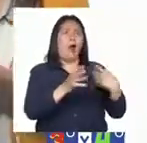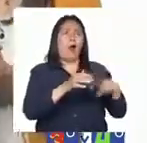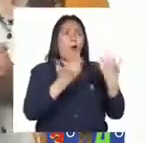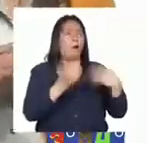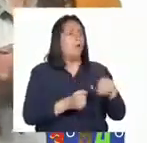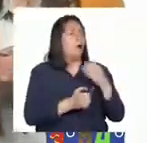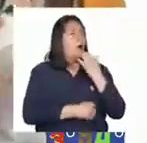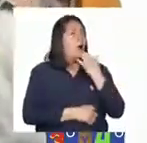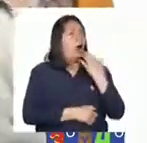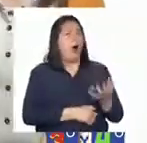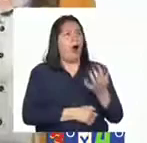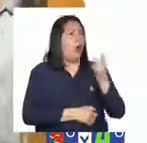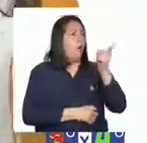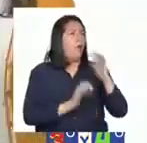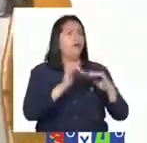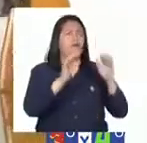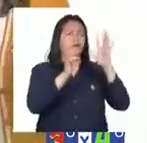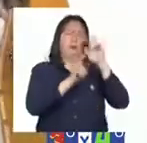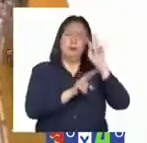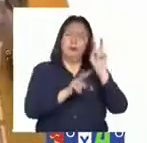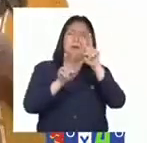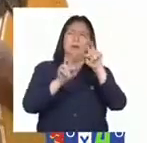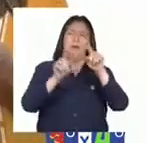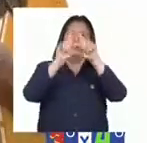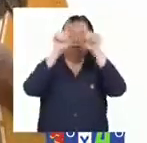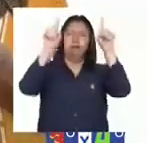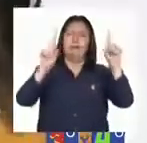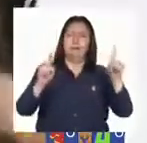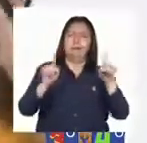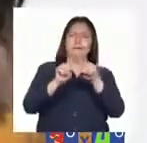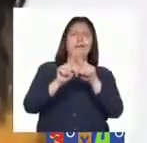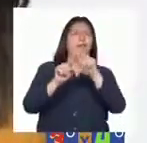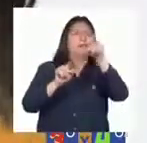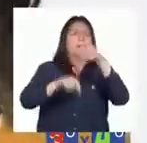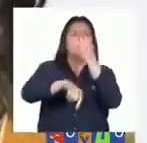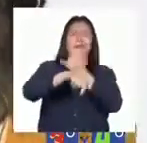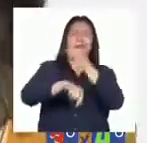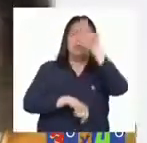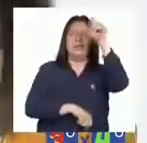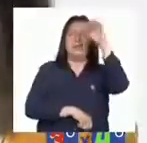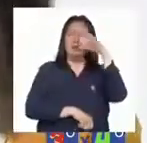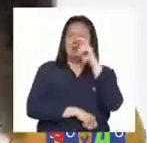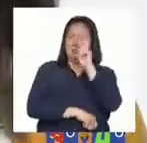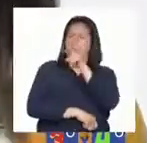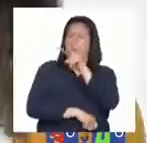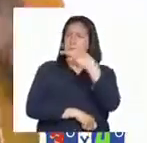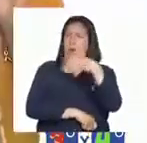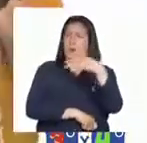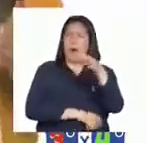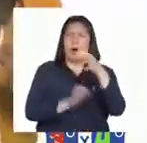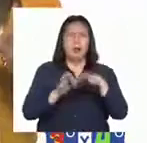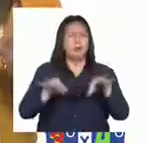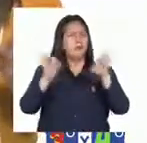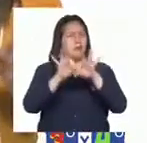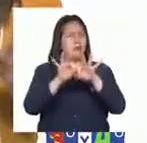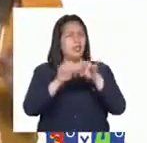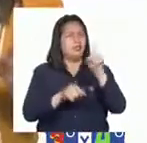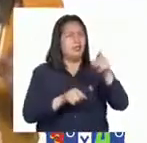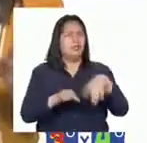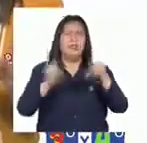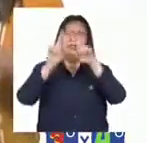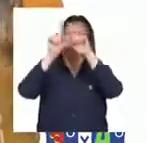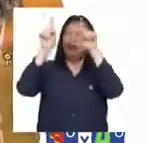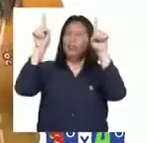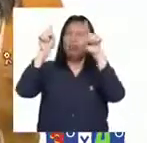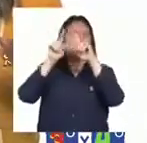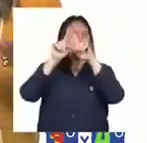arquitectura asombrosa. Cuando observamos la ventana del Templo del Sol, nos dimos cuenta de algo muy importante. Esta ventana